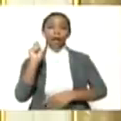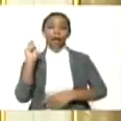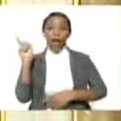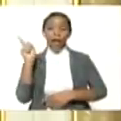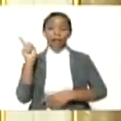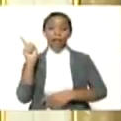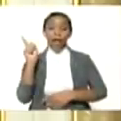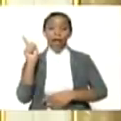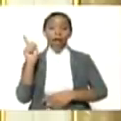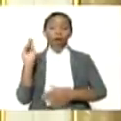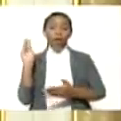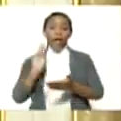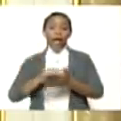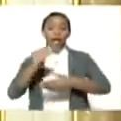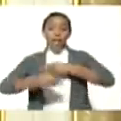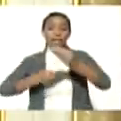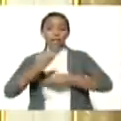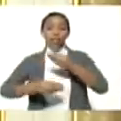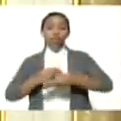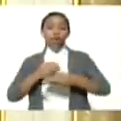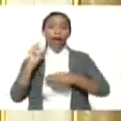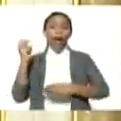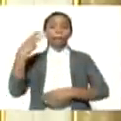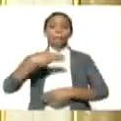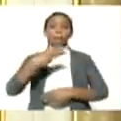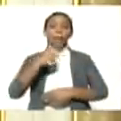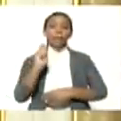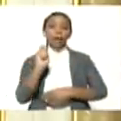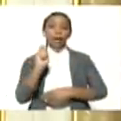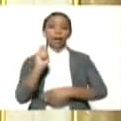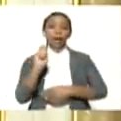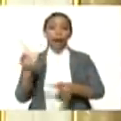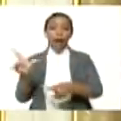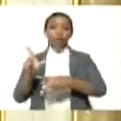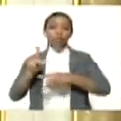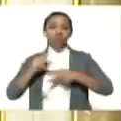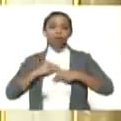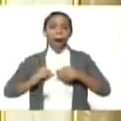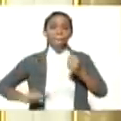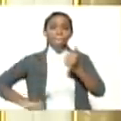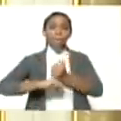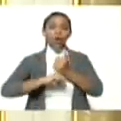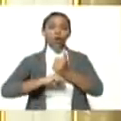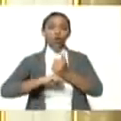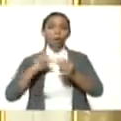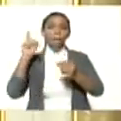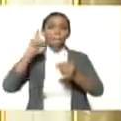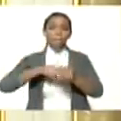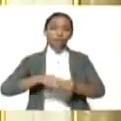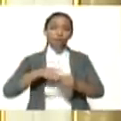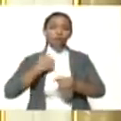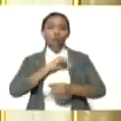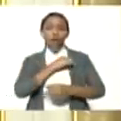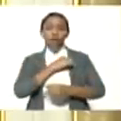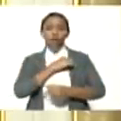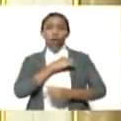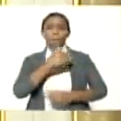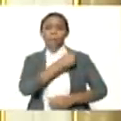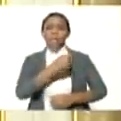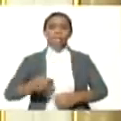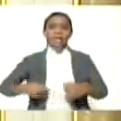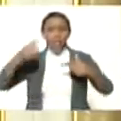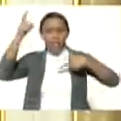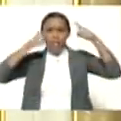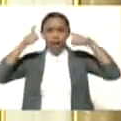de los que propugnó que el PPT asumiera y apoyara la candidatura de nuestro comandante Hugo Chávez para